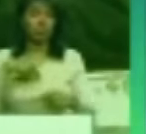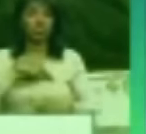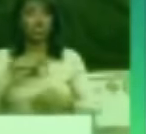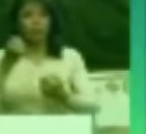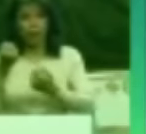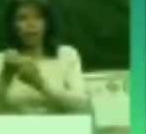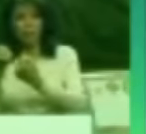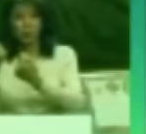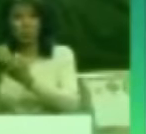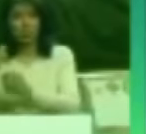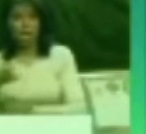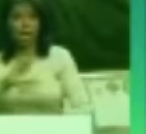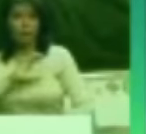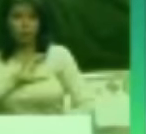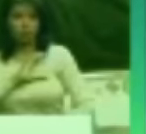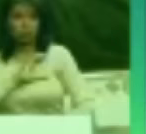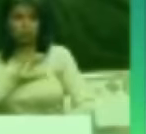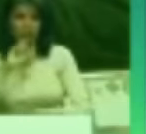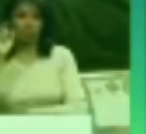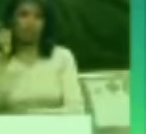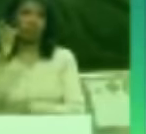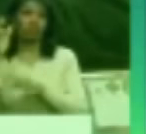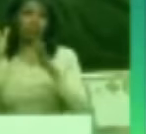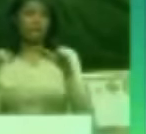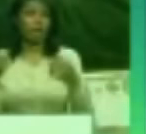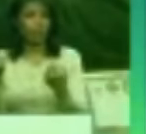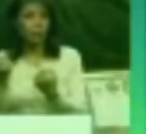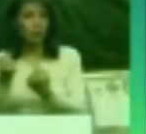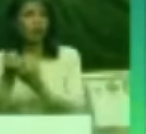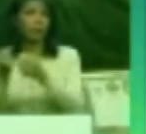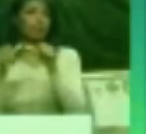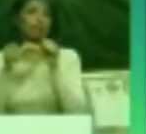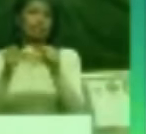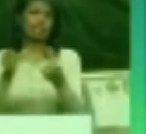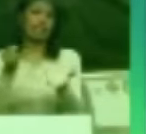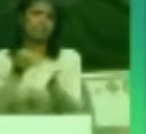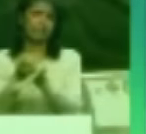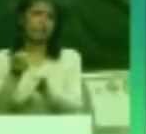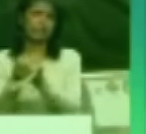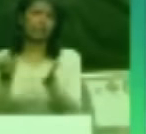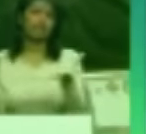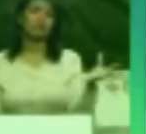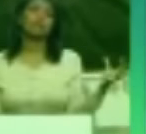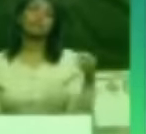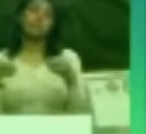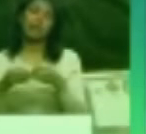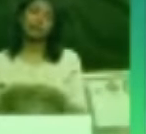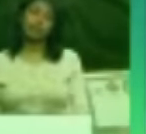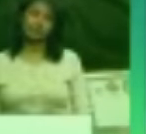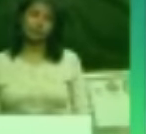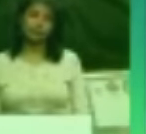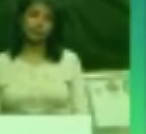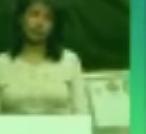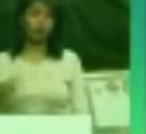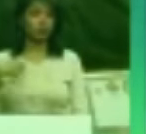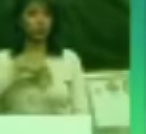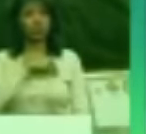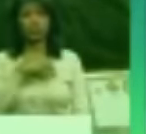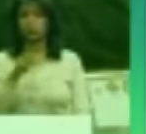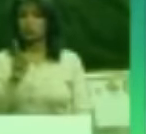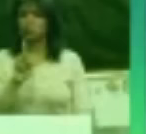sí. Público y a la Fiscalía con las necesidades que tengan por parte de la Federación. Nosotros no somos